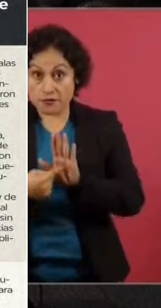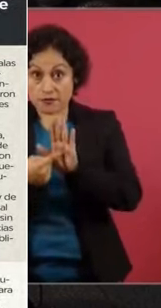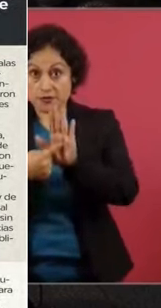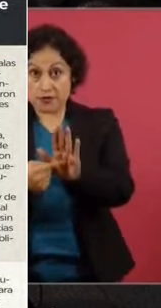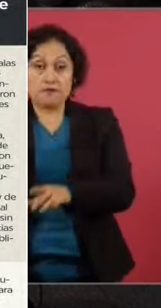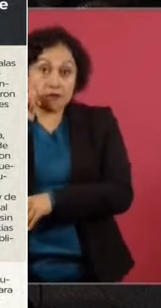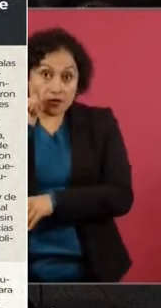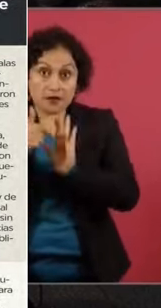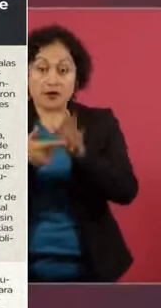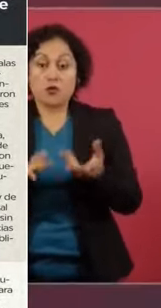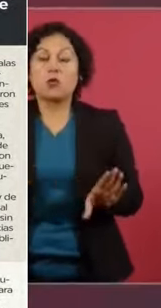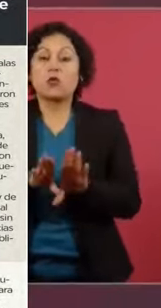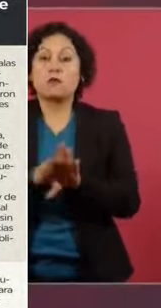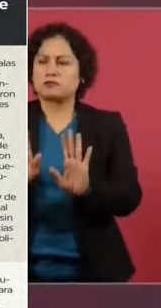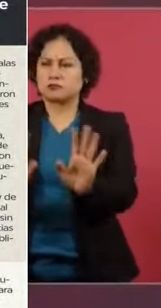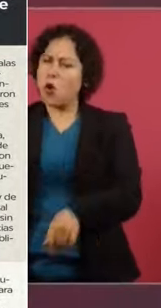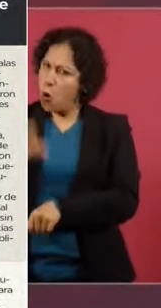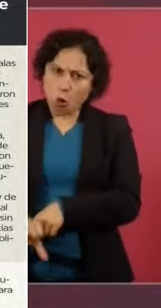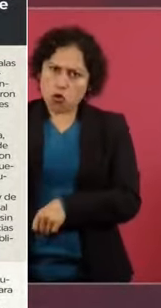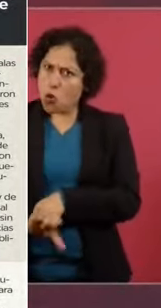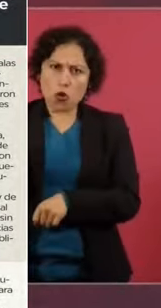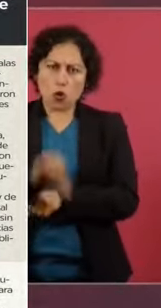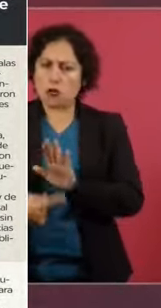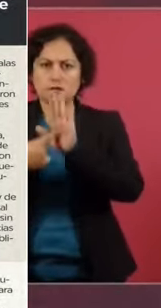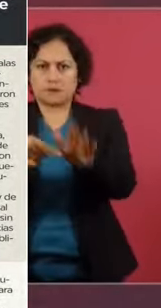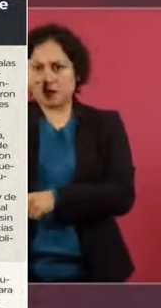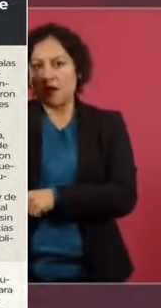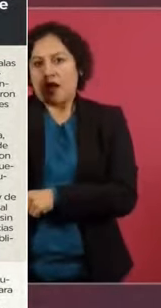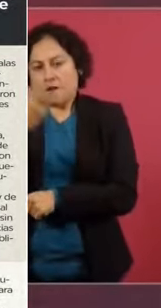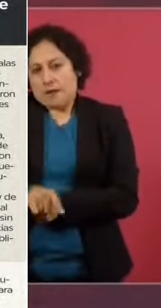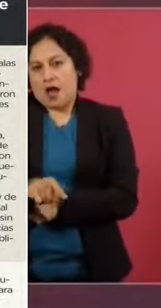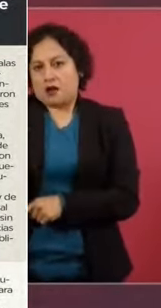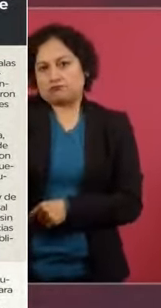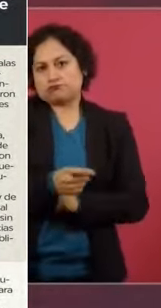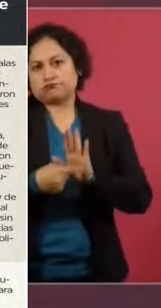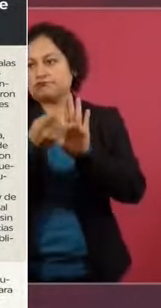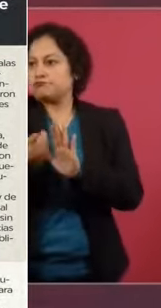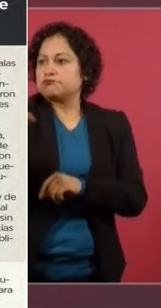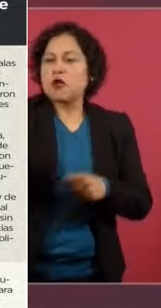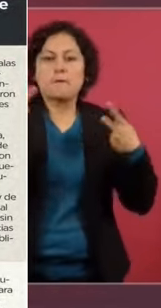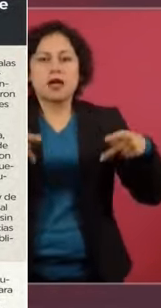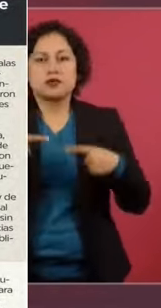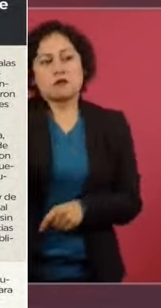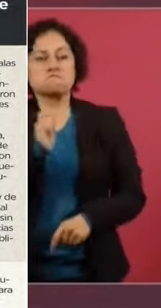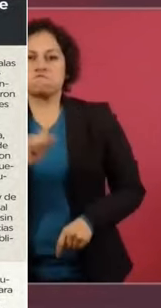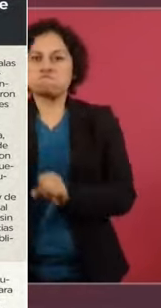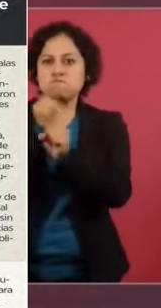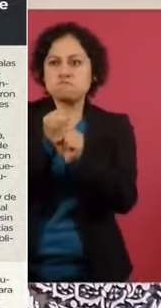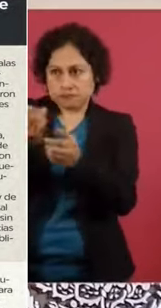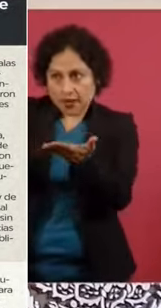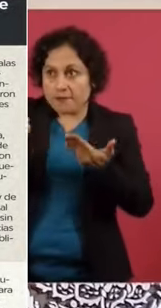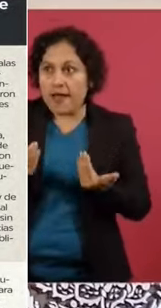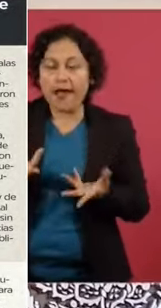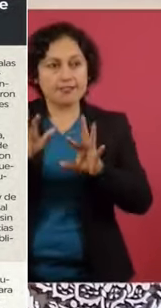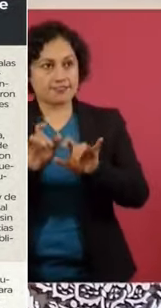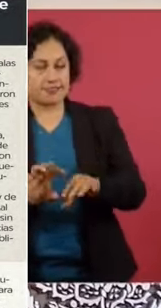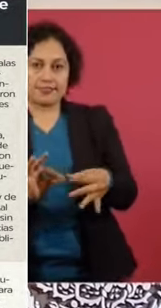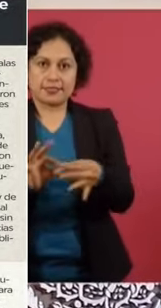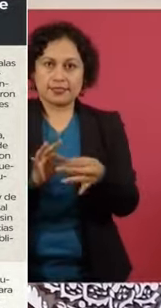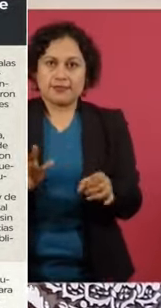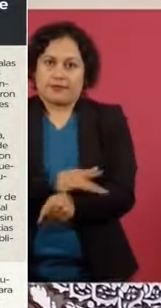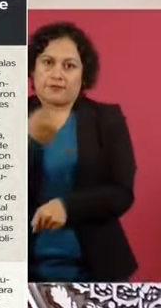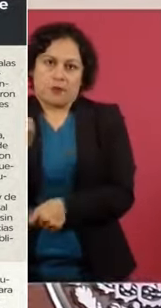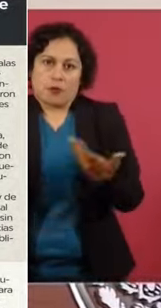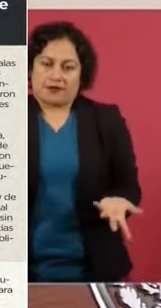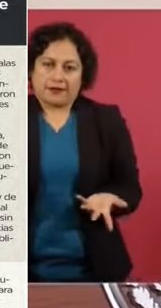mañana en la conferencia? No, hoy mismo, ya para que los expertos, ¿no?, pues tengan, sí, de qué hablar. O sea, que por primera vez en la